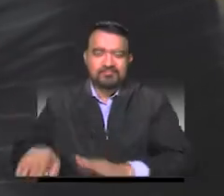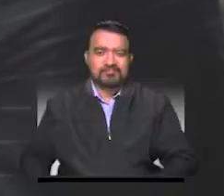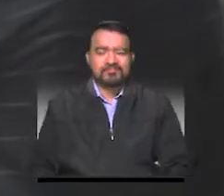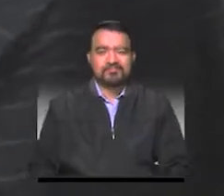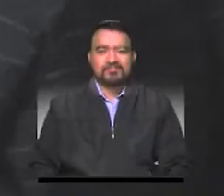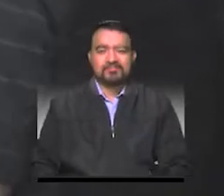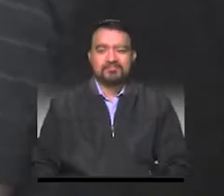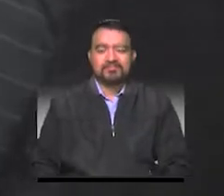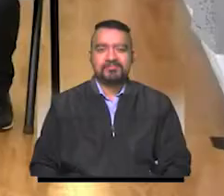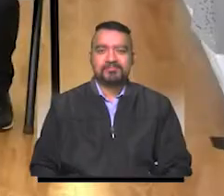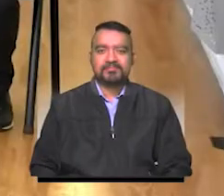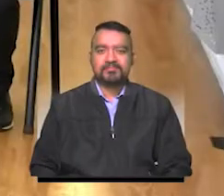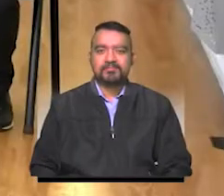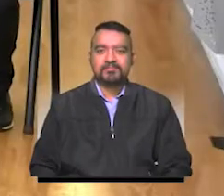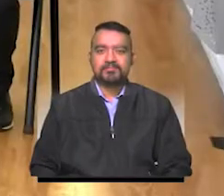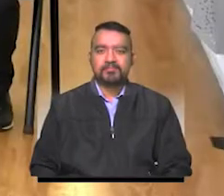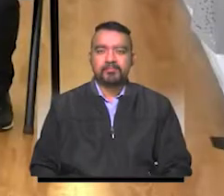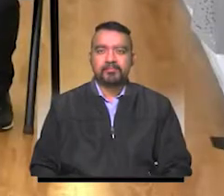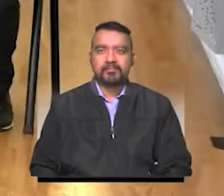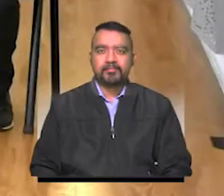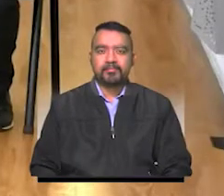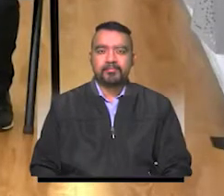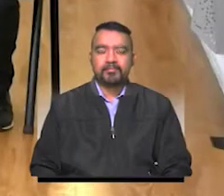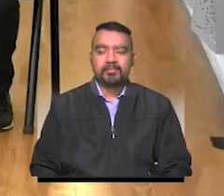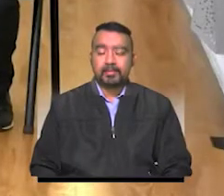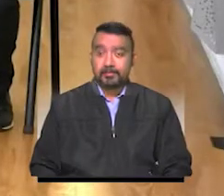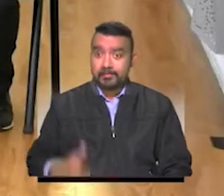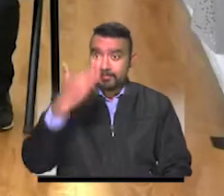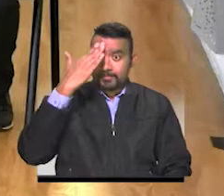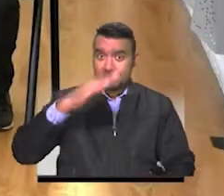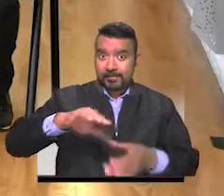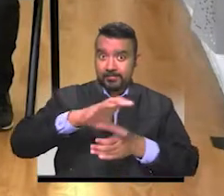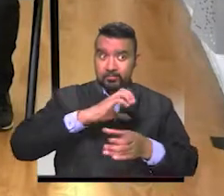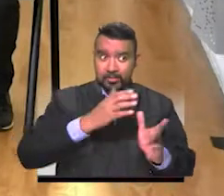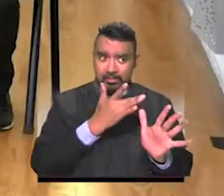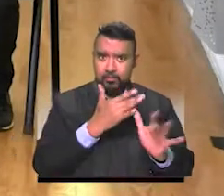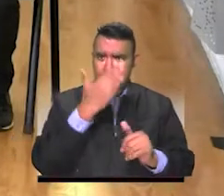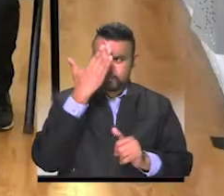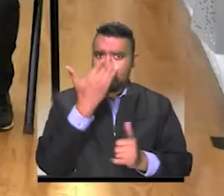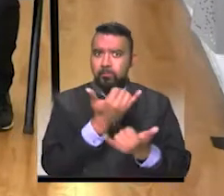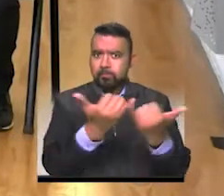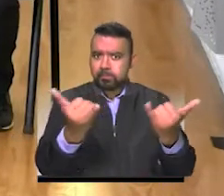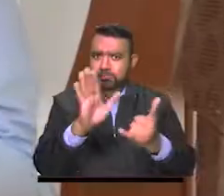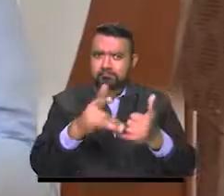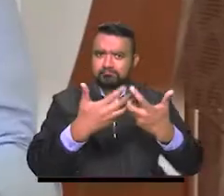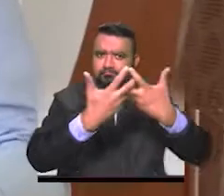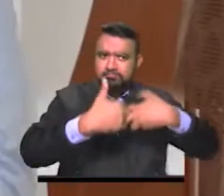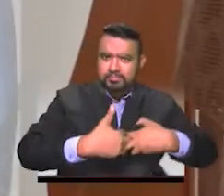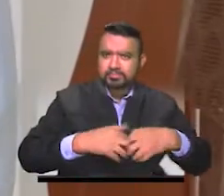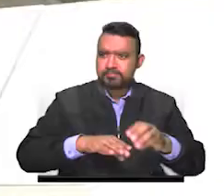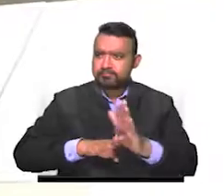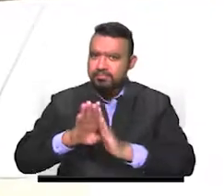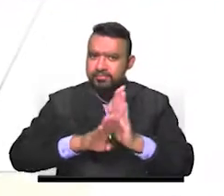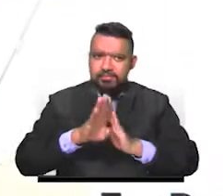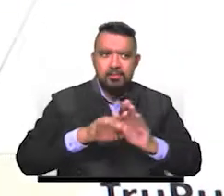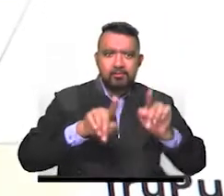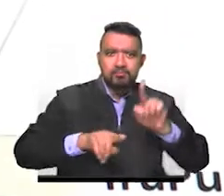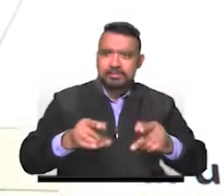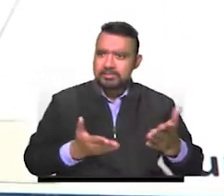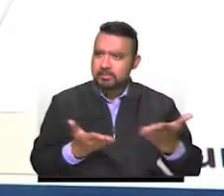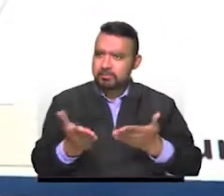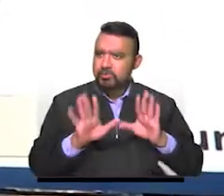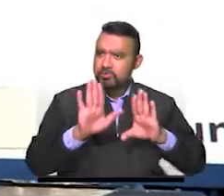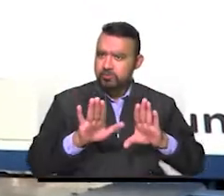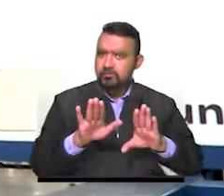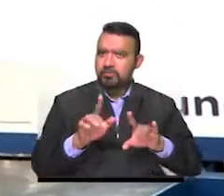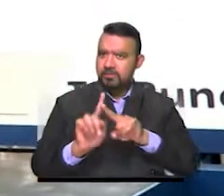Bueno, Jorge, cuando hablamos de Itagüí, que es una ciudad que ha tenido industria, comercio, servicios, es una empresa industrial